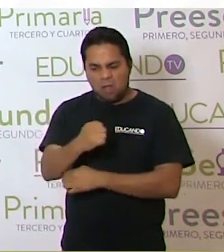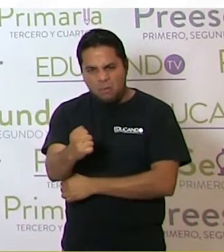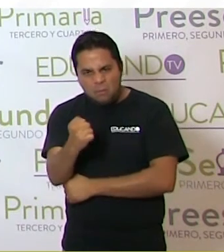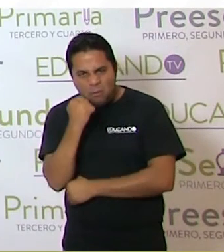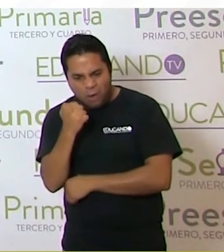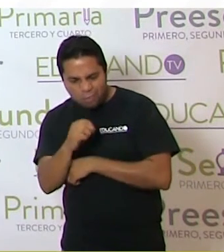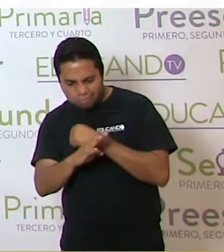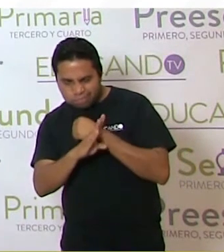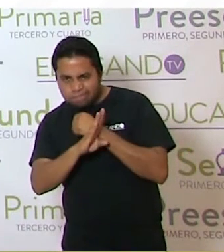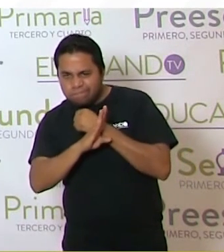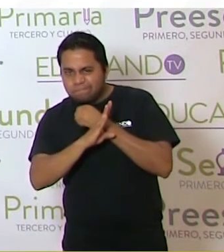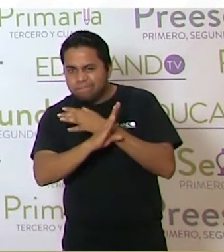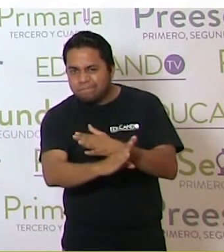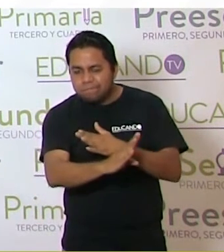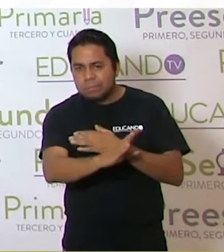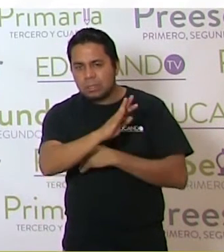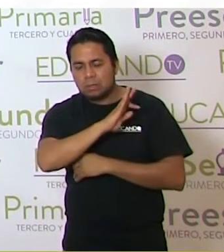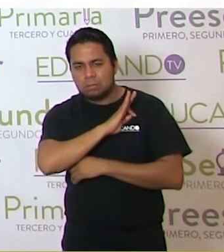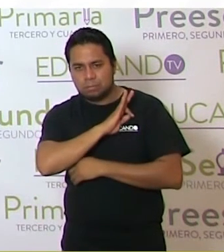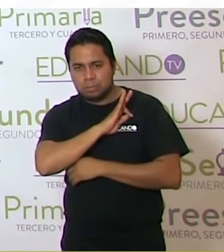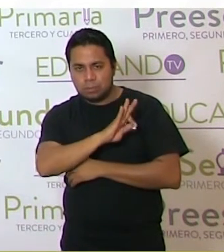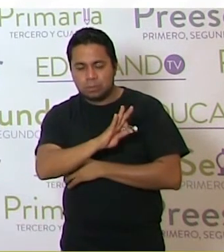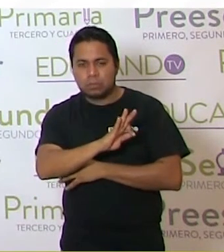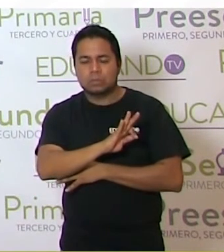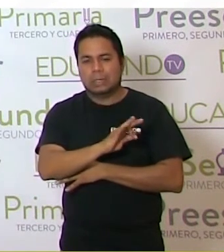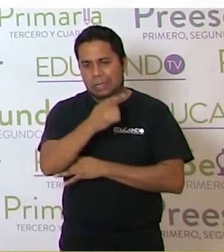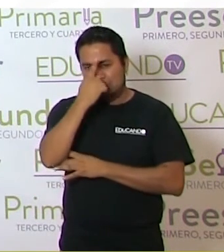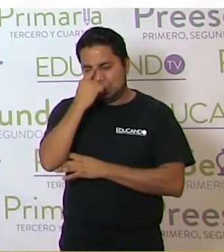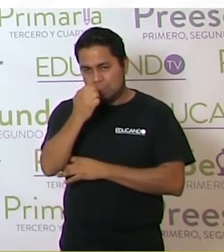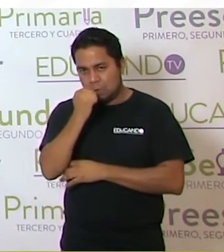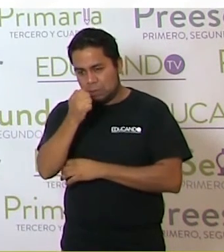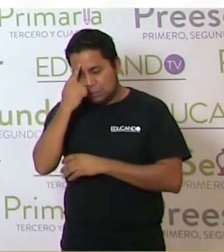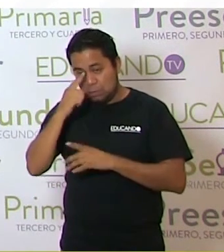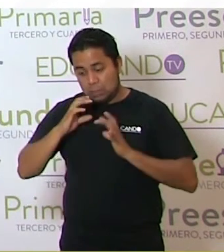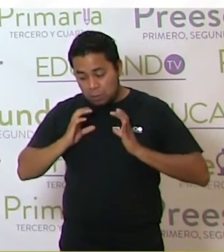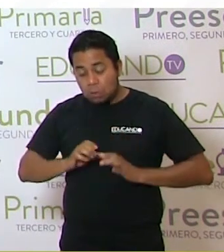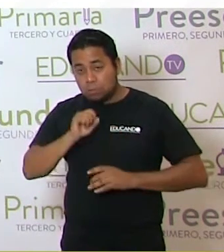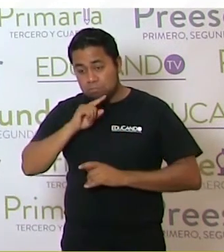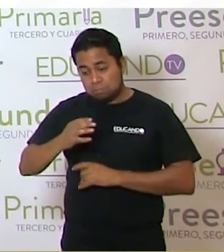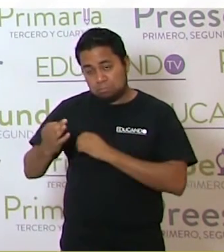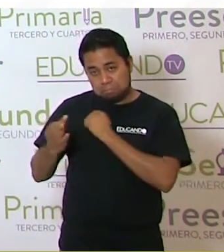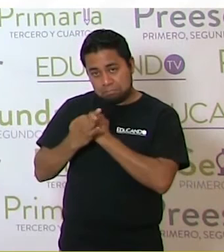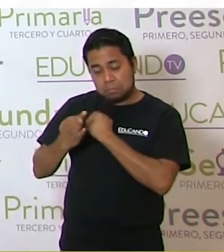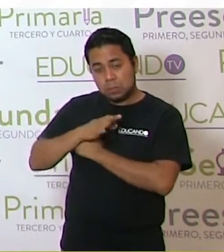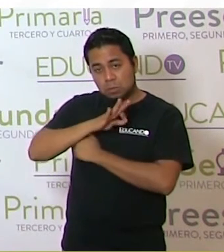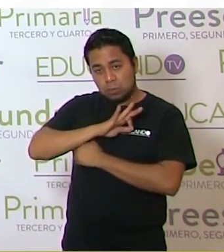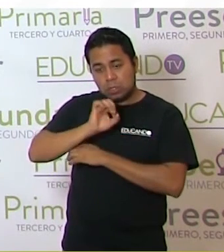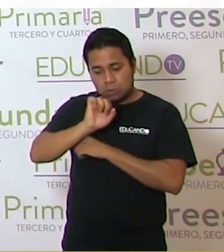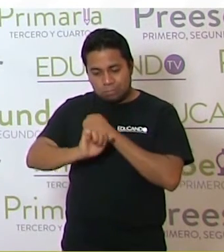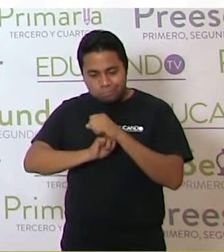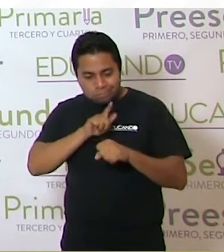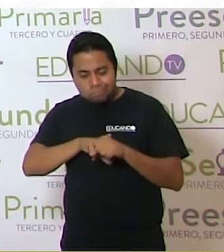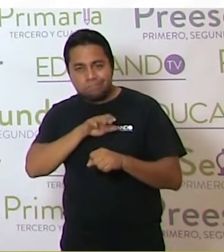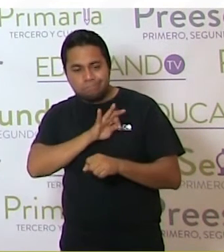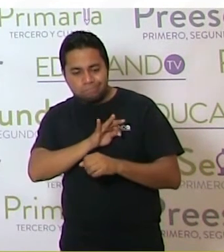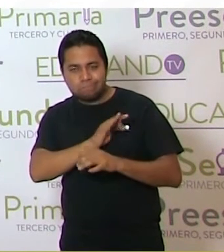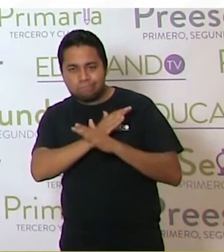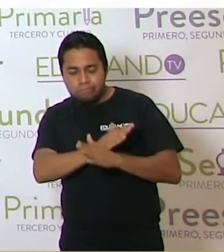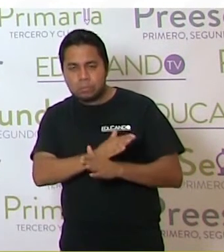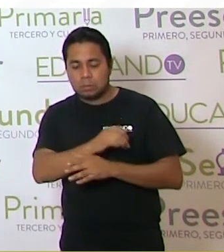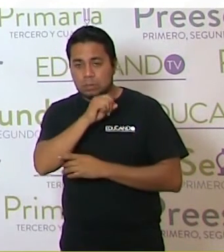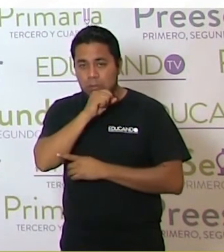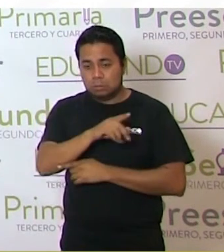antibióticos que podrían incrementar la resistencia en los seres humanos y en los insectos podrían